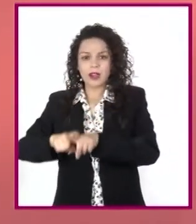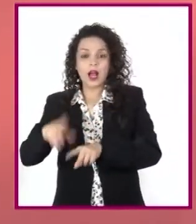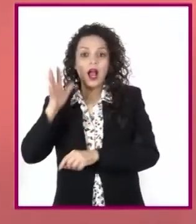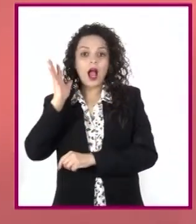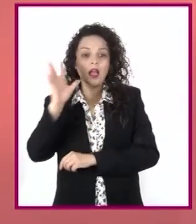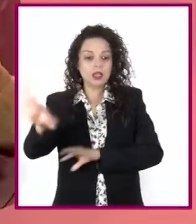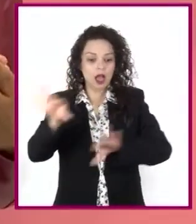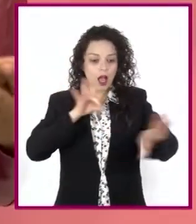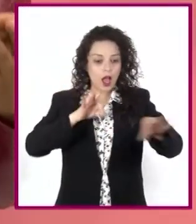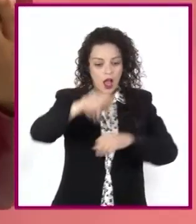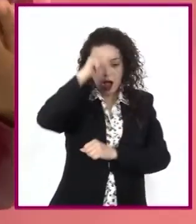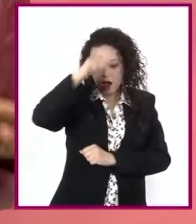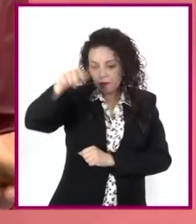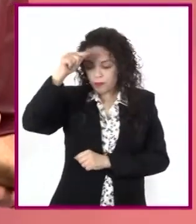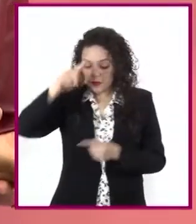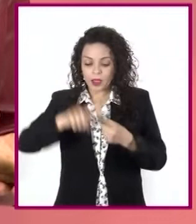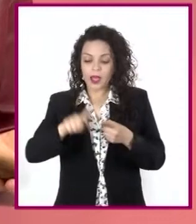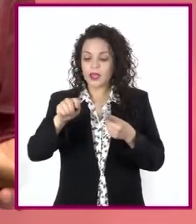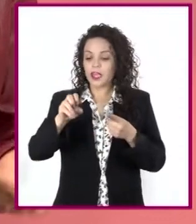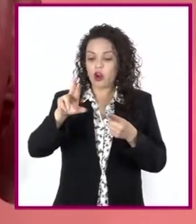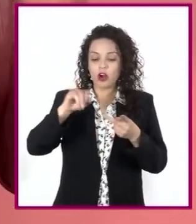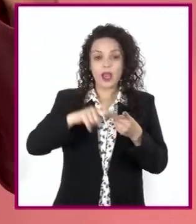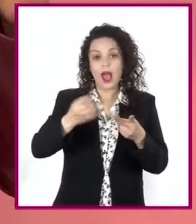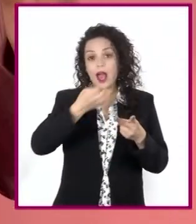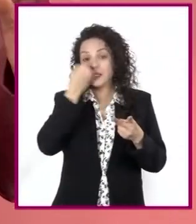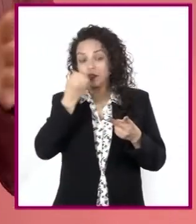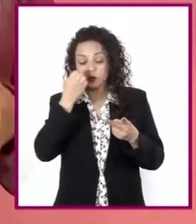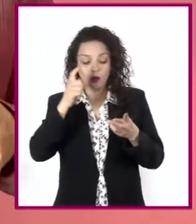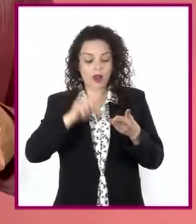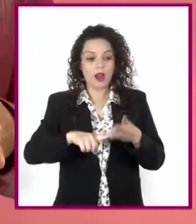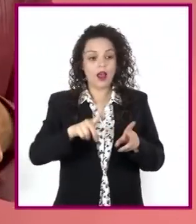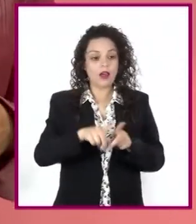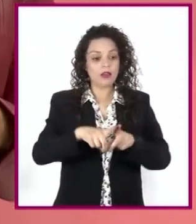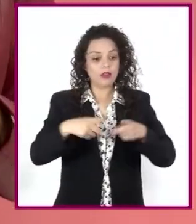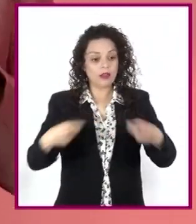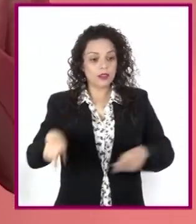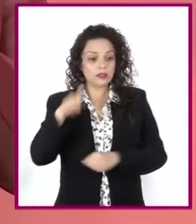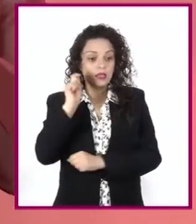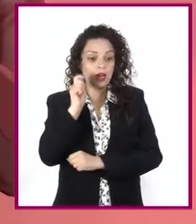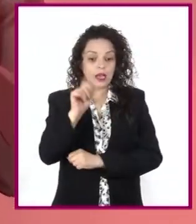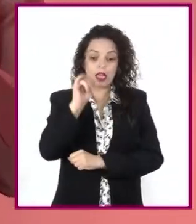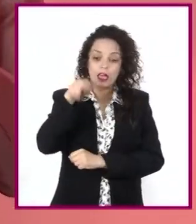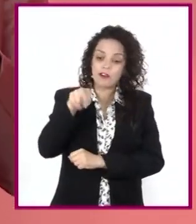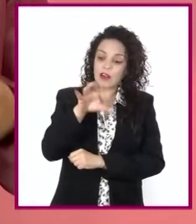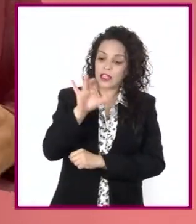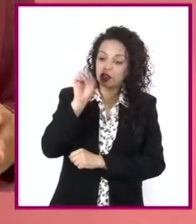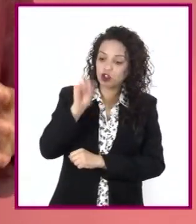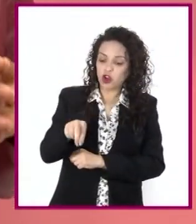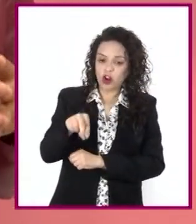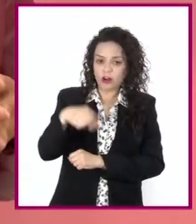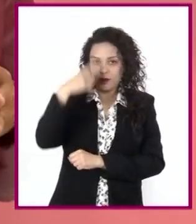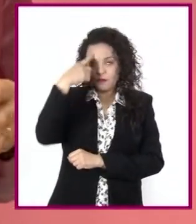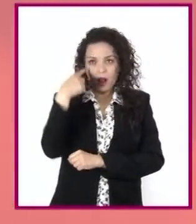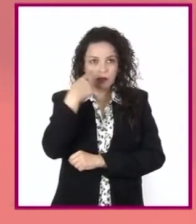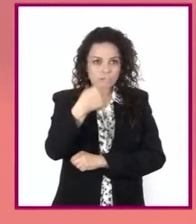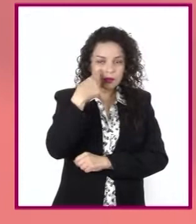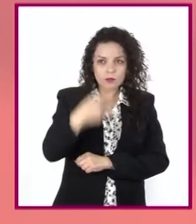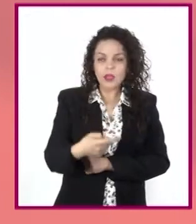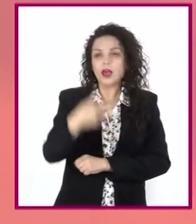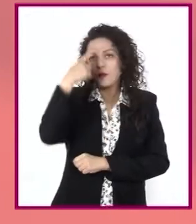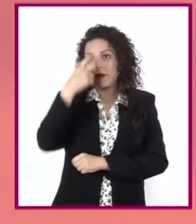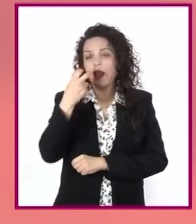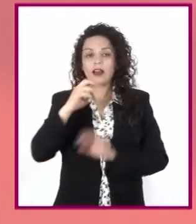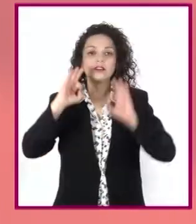descubrimientos, teorías, escuelas de pensamiento y desarrollado las invenciones que han dado forma a nuestra existencia